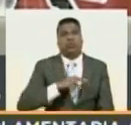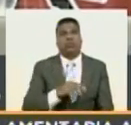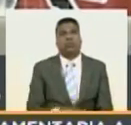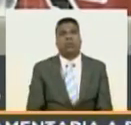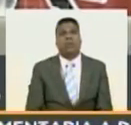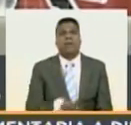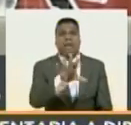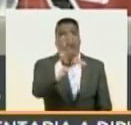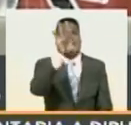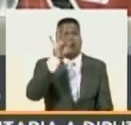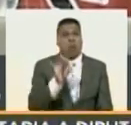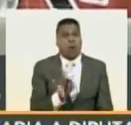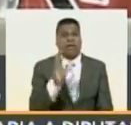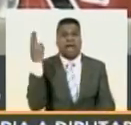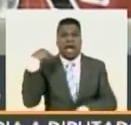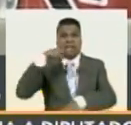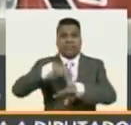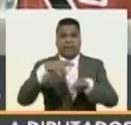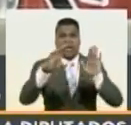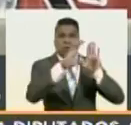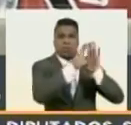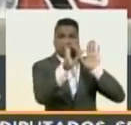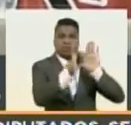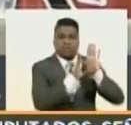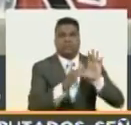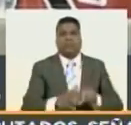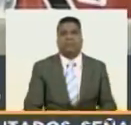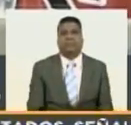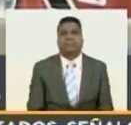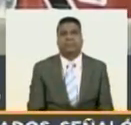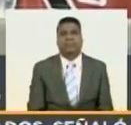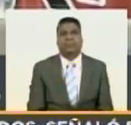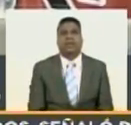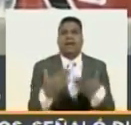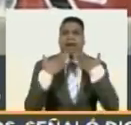elección de la Asamblea Nacional Constituyente. Muchísimas gracias.